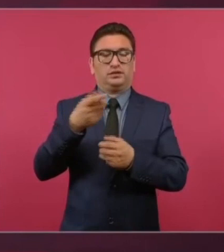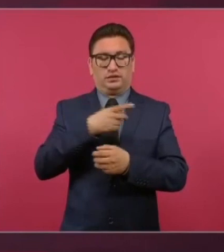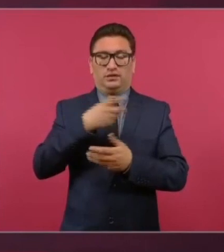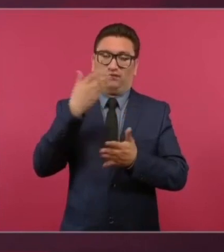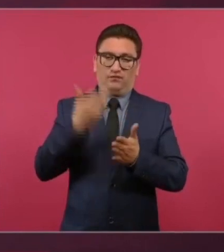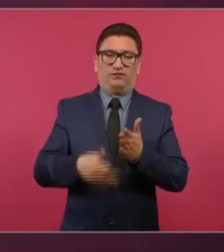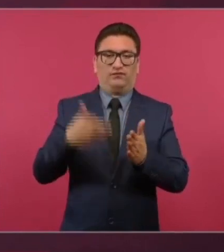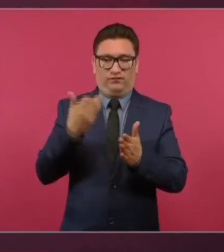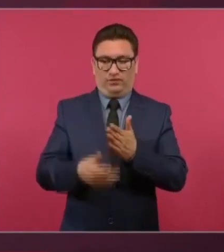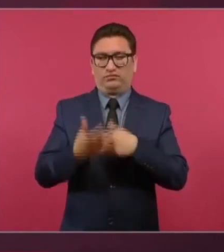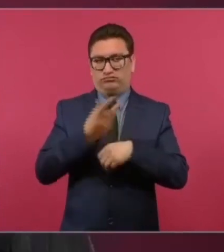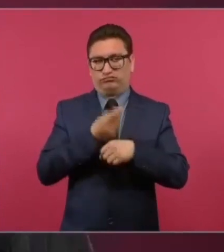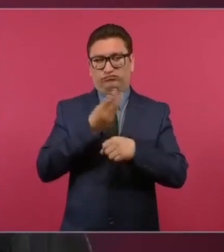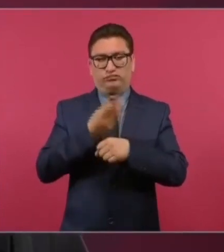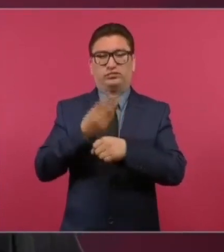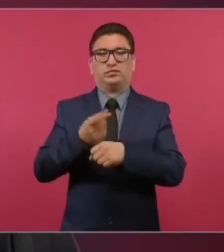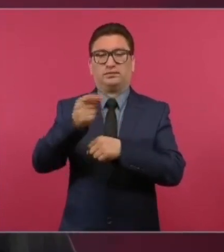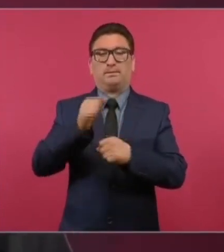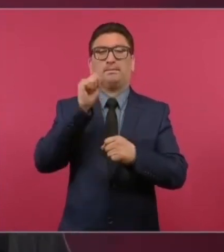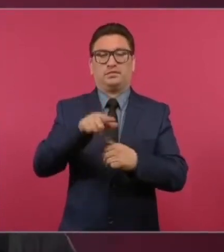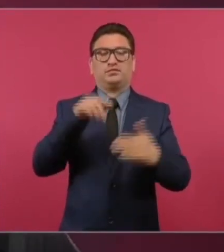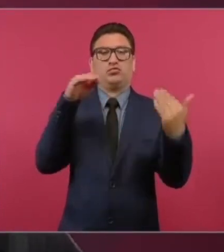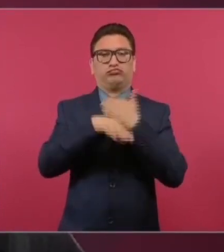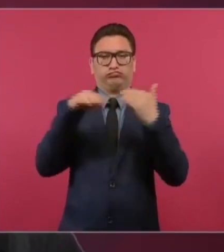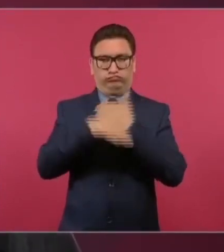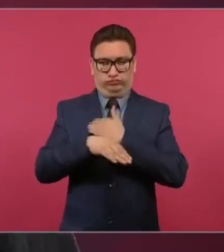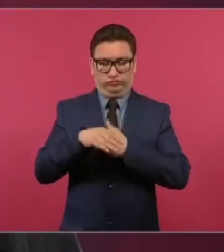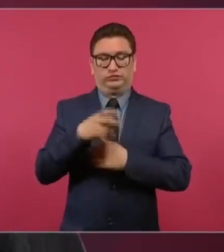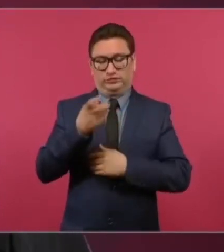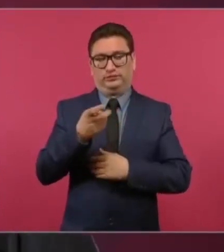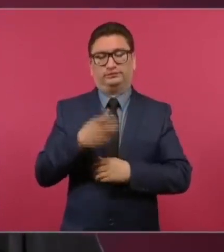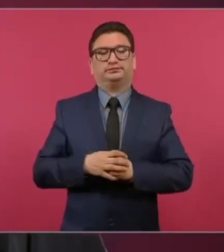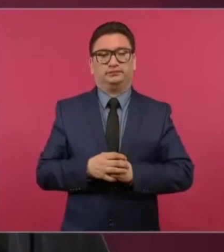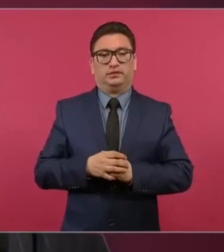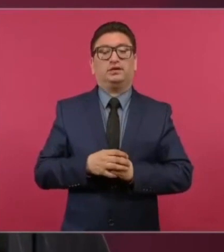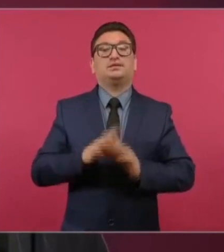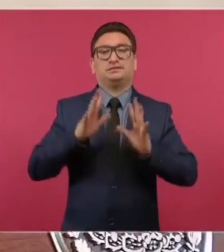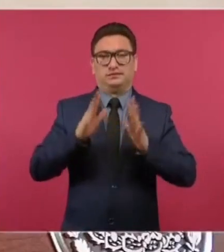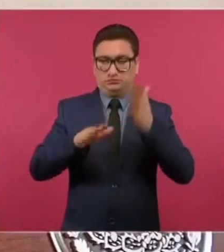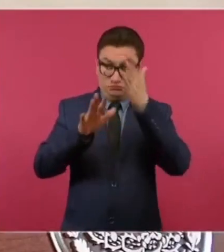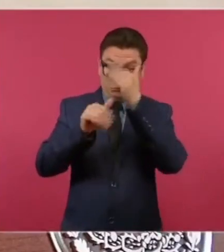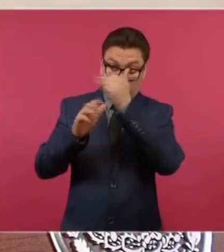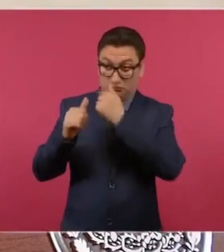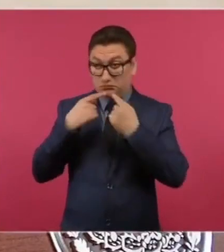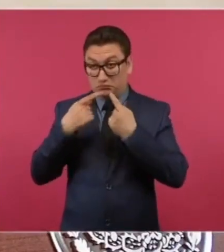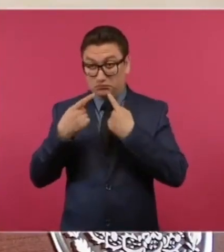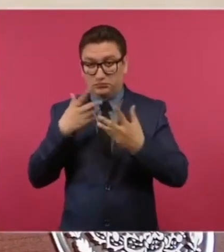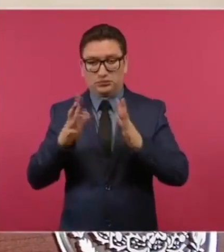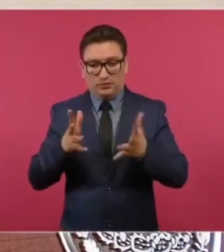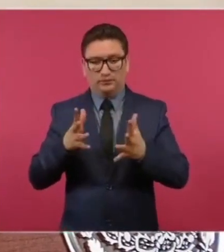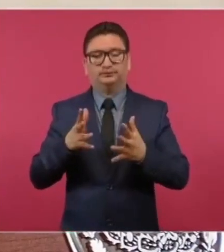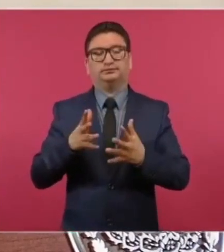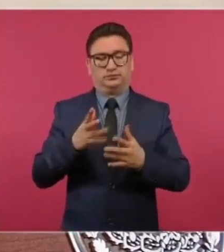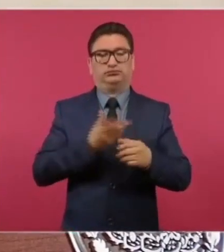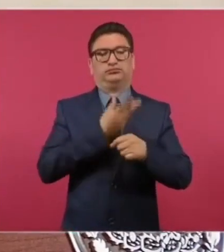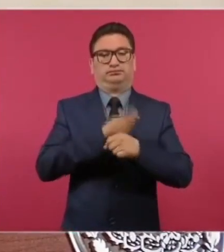quedado inconclusa una autopista. Pues sí, no mames, el presidente. Se llegó a un arreglo. El vato más vergas de todo.